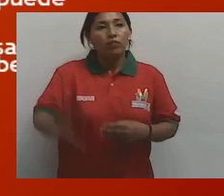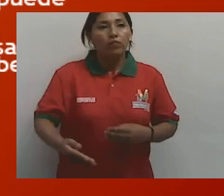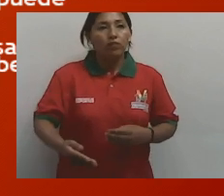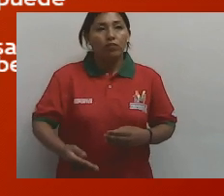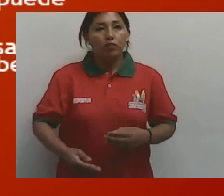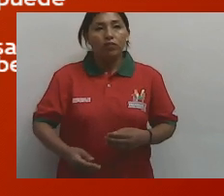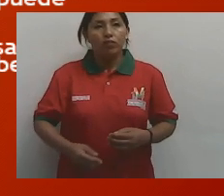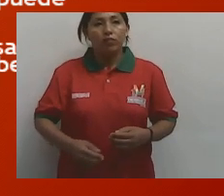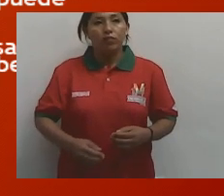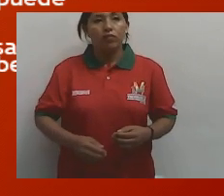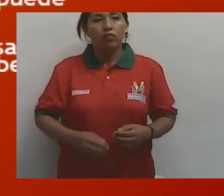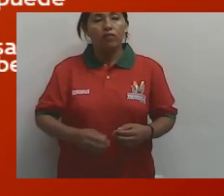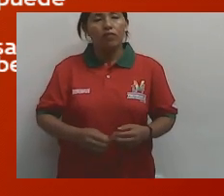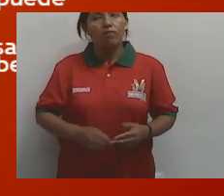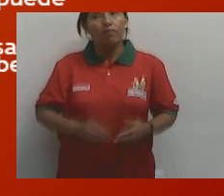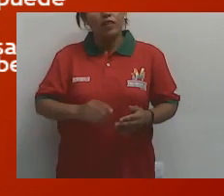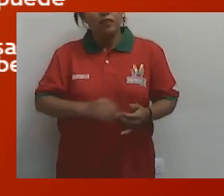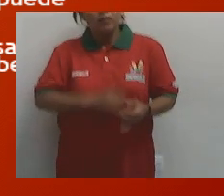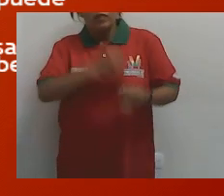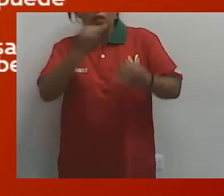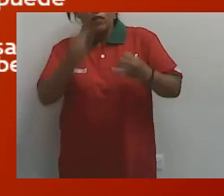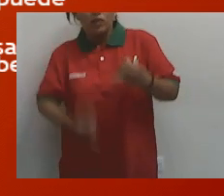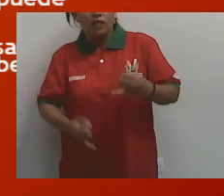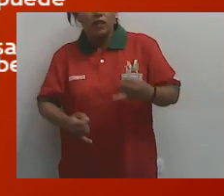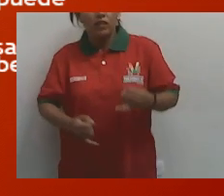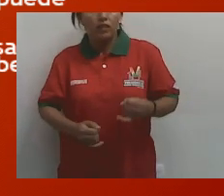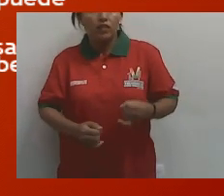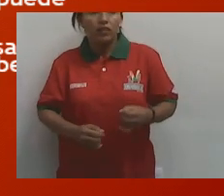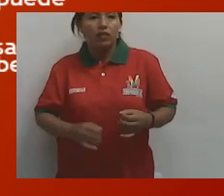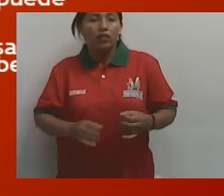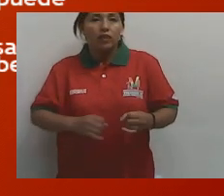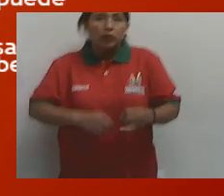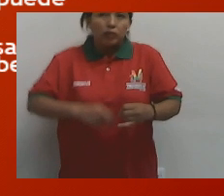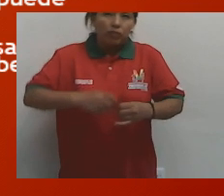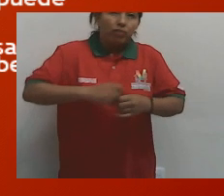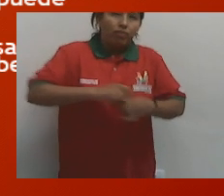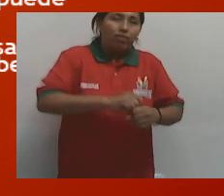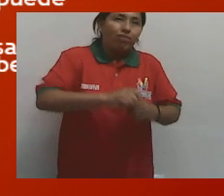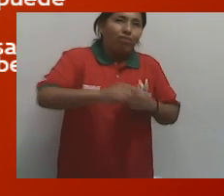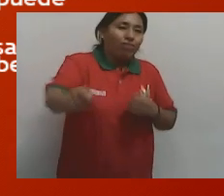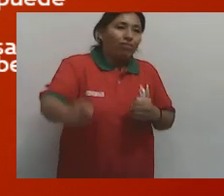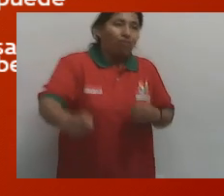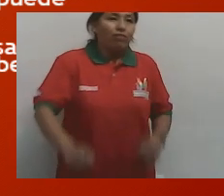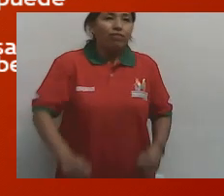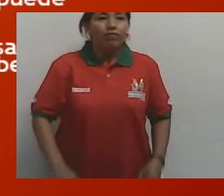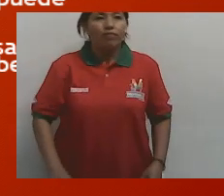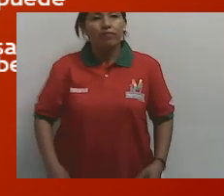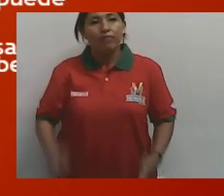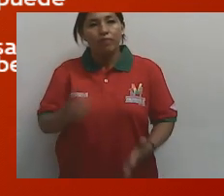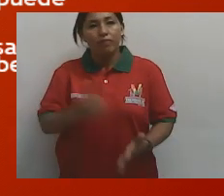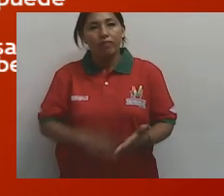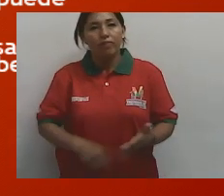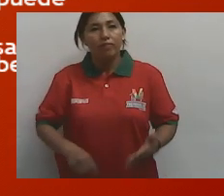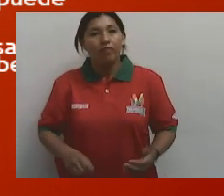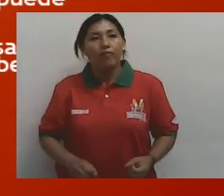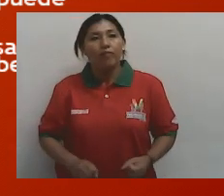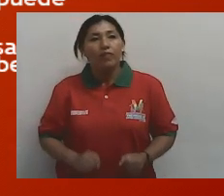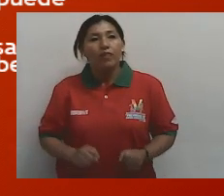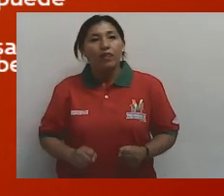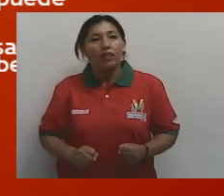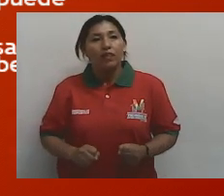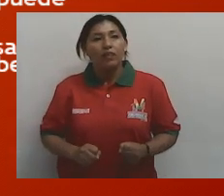a la prórroga o al alargue. ¿Qué significa eso? Que los